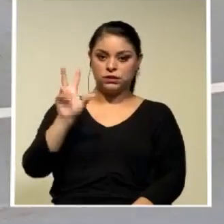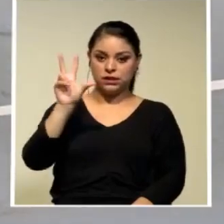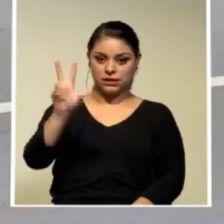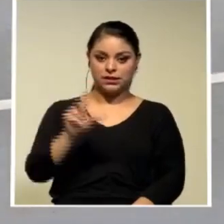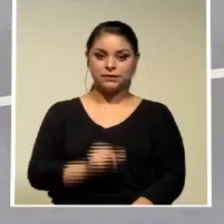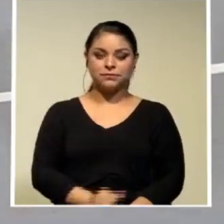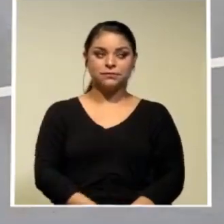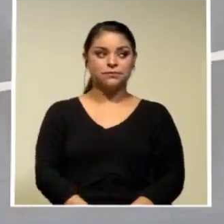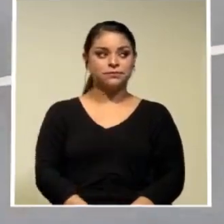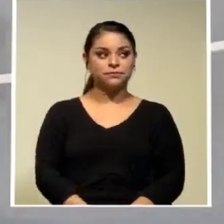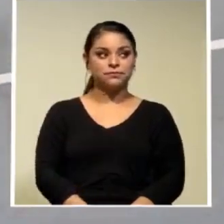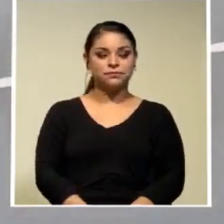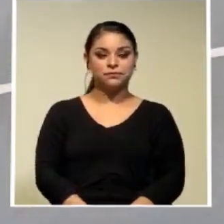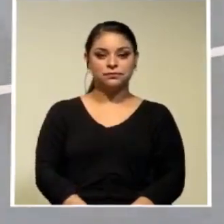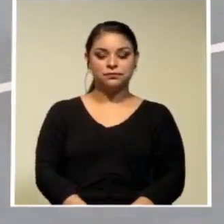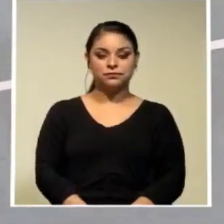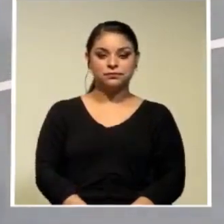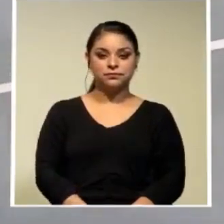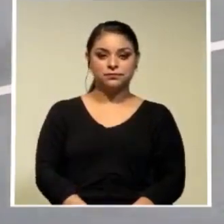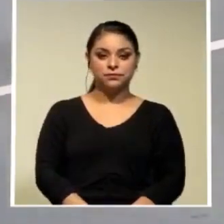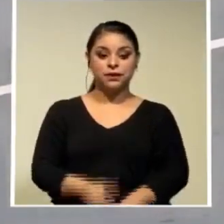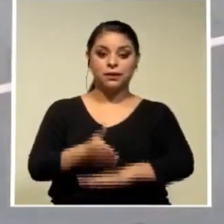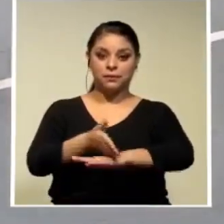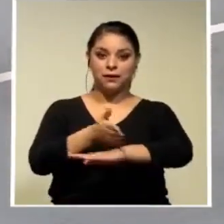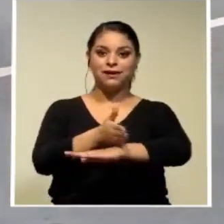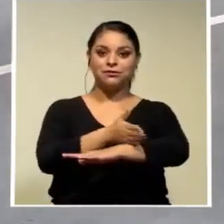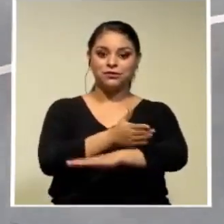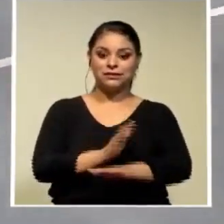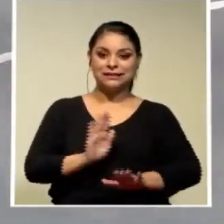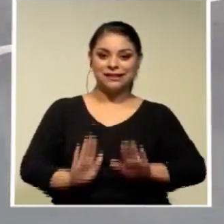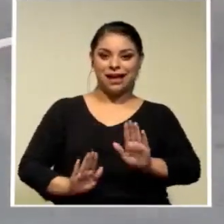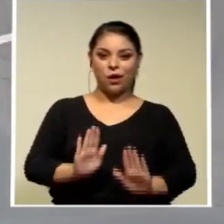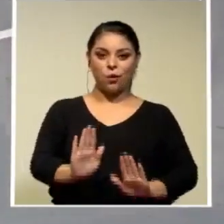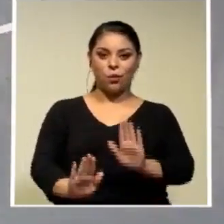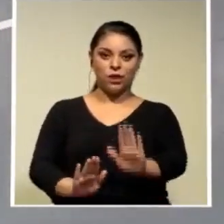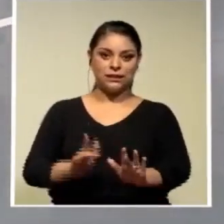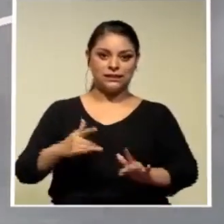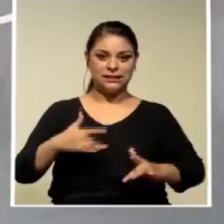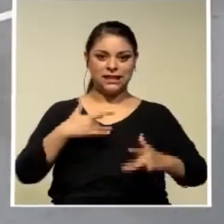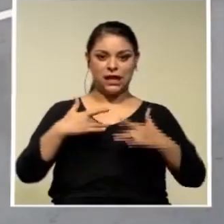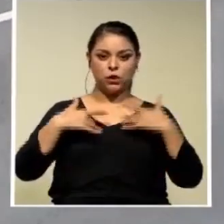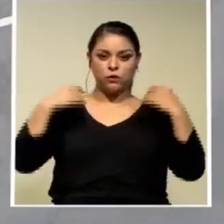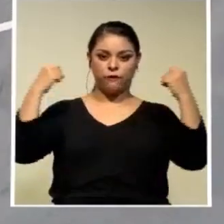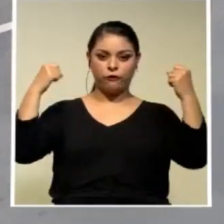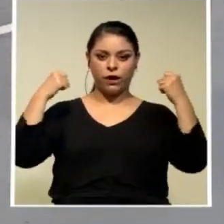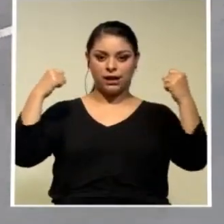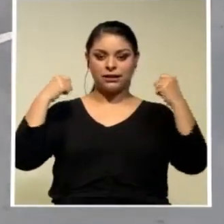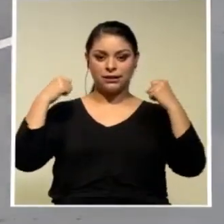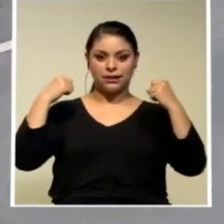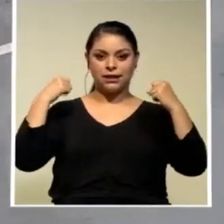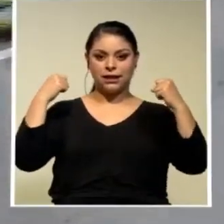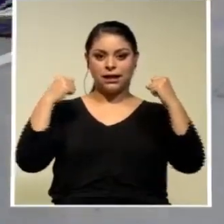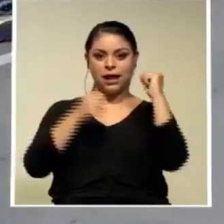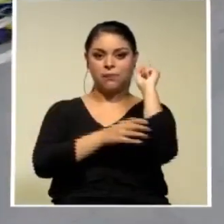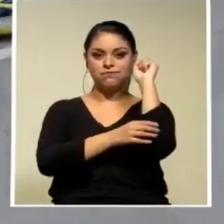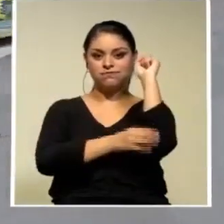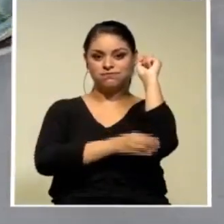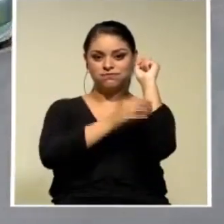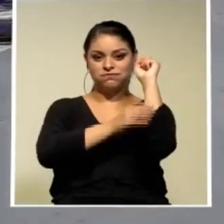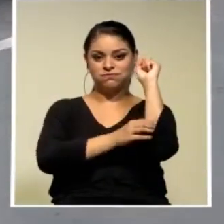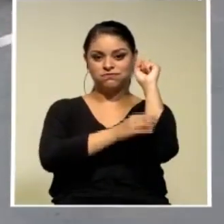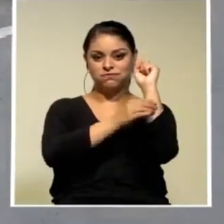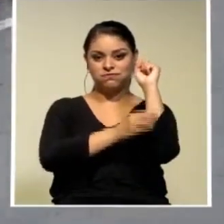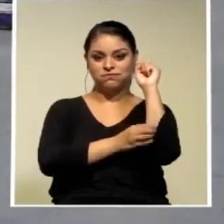1, 2, 3. Voy. Vamos de talones. Ay, siento súper fuerte. ahí la, los músculos. Con solo